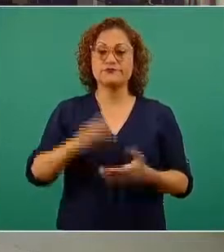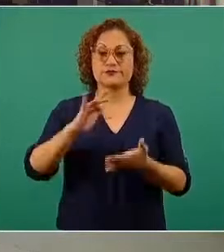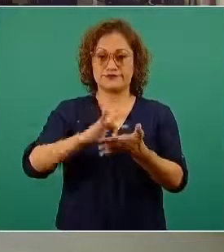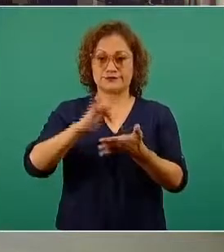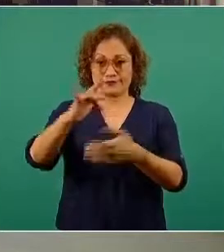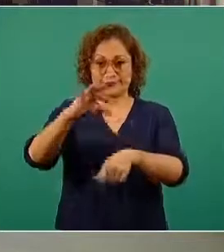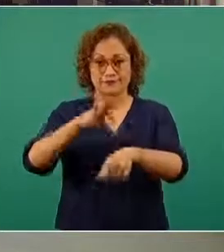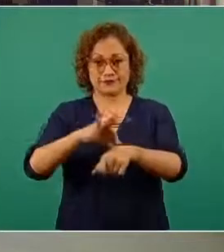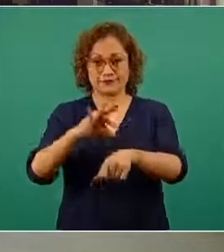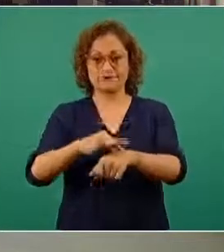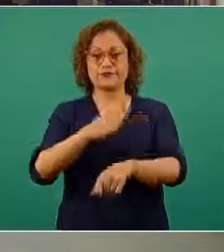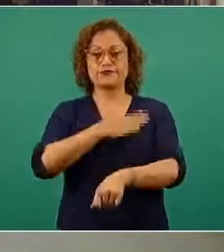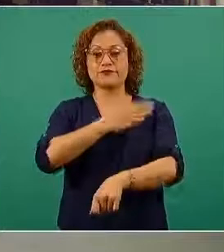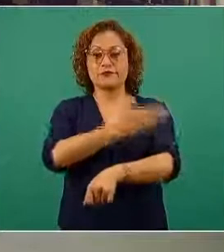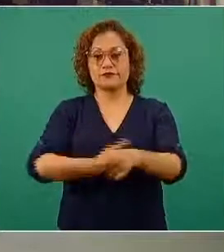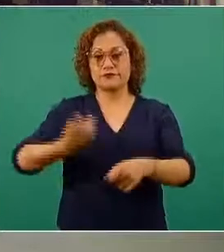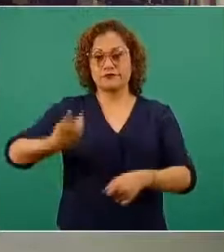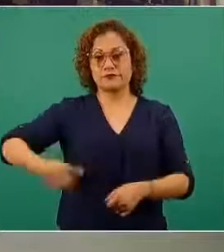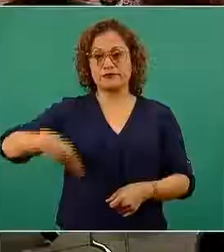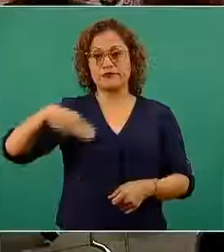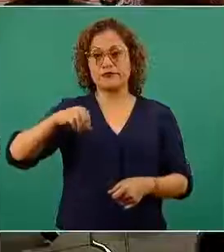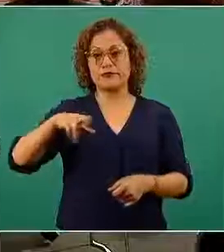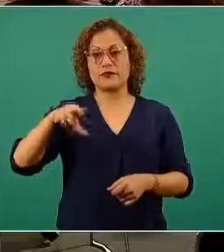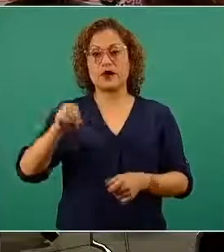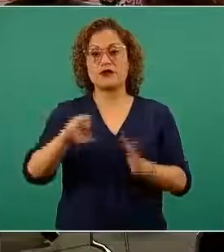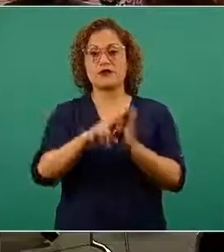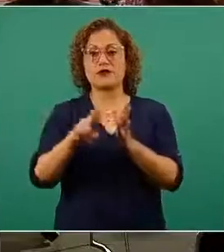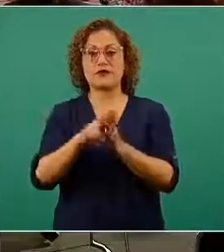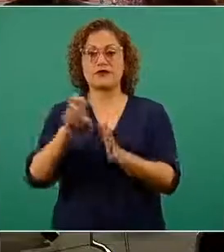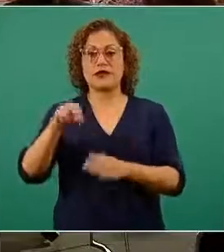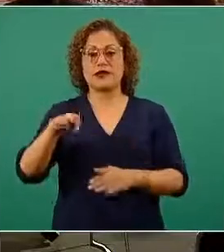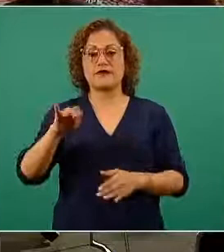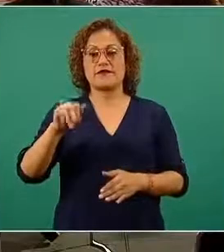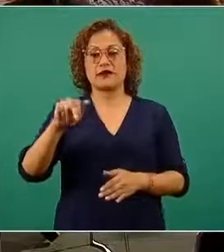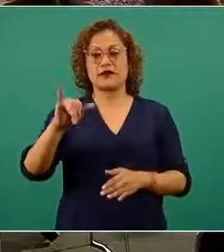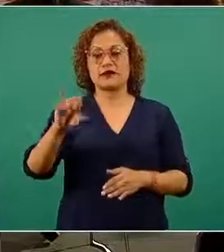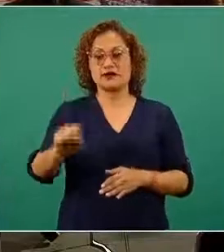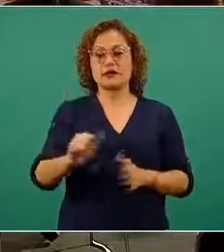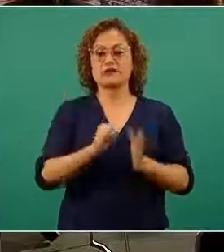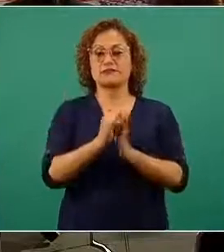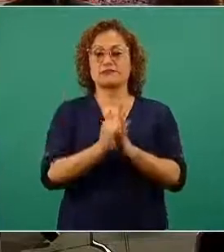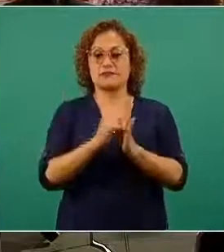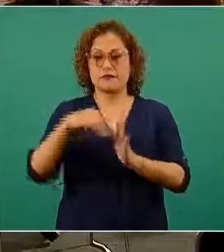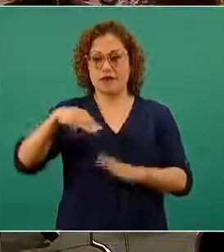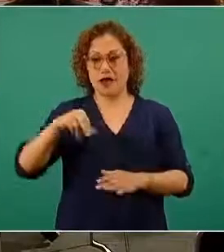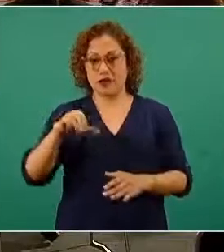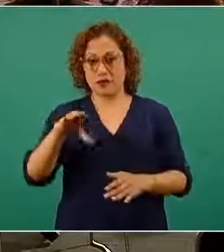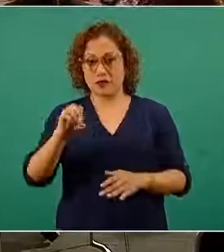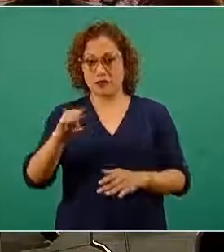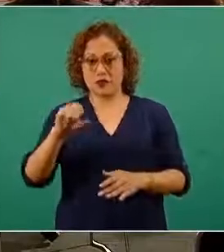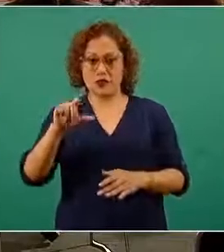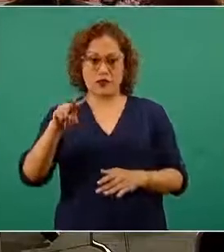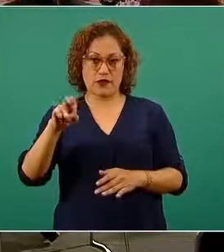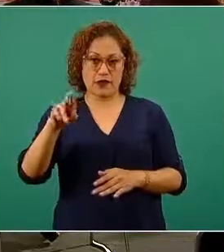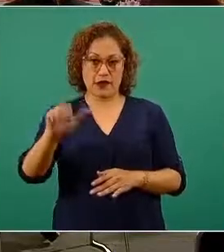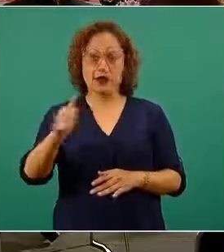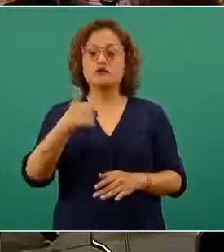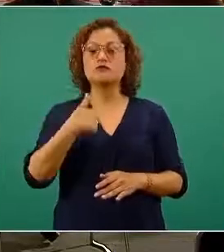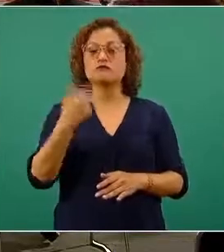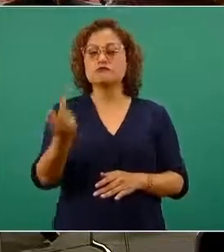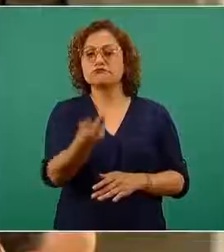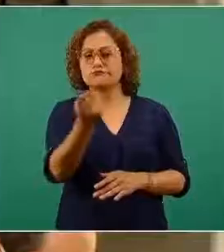Gracias, doctor. Buenas tardes. Marco Antonio Olvera, de la revista Énfasis y del canal de YouTube Marco Olvera Oficial. Le tengo dos preguntas, si me lo